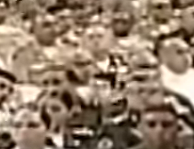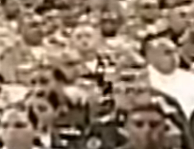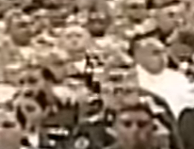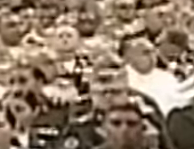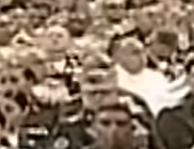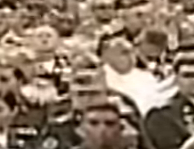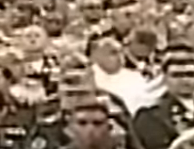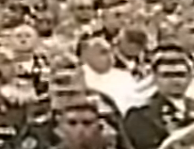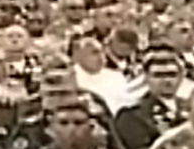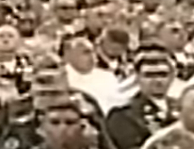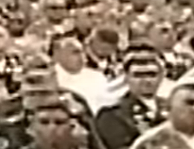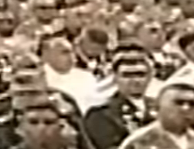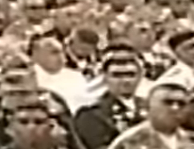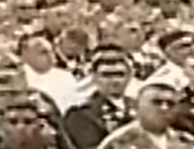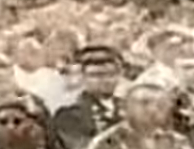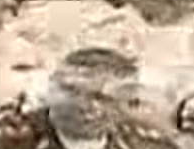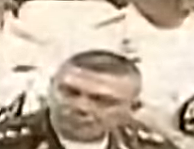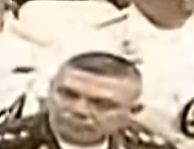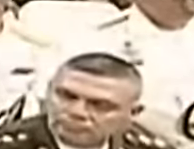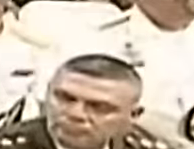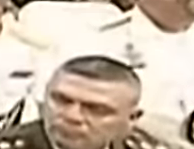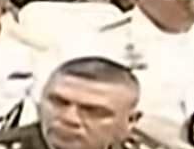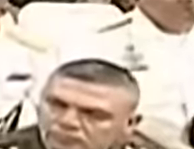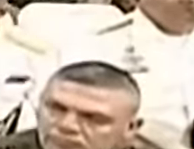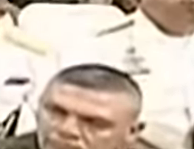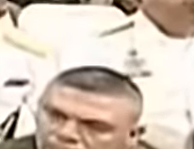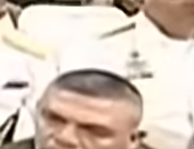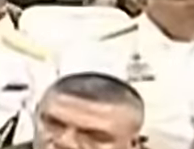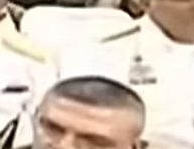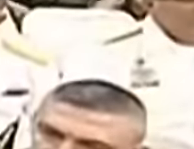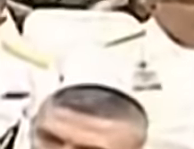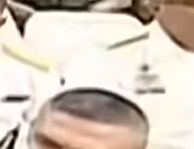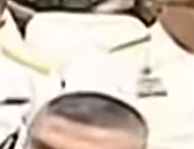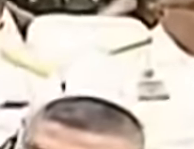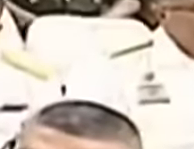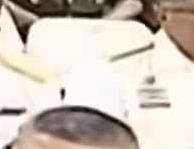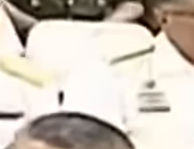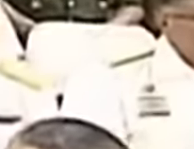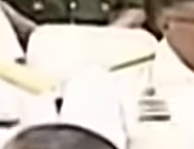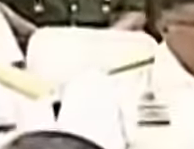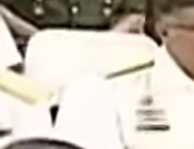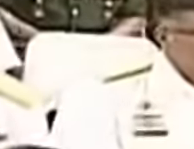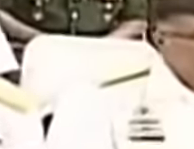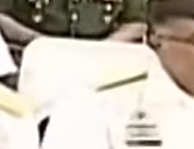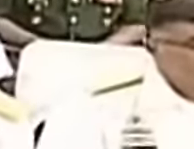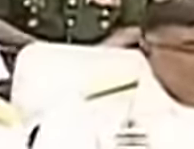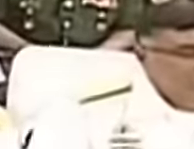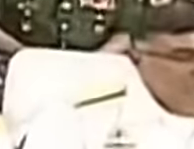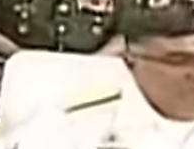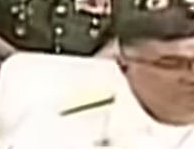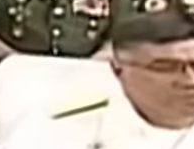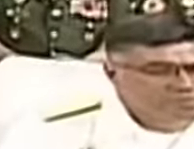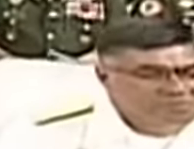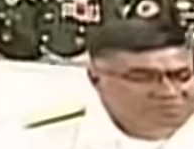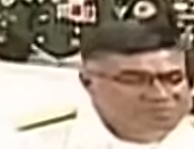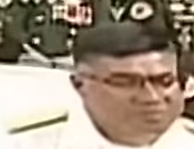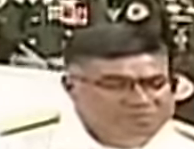Luego, en el 2015, nuevamente, luego en el 2018 también. El 2015 fue un acto de disuasión,